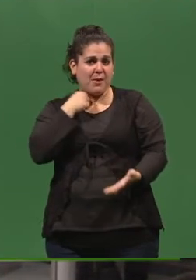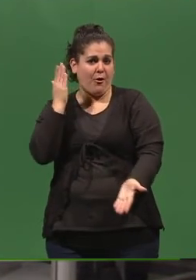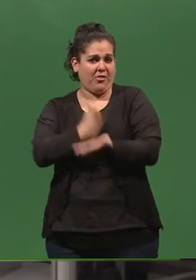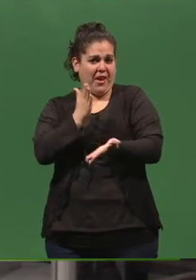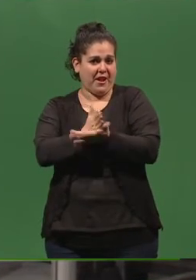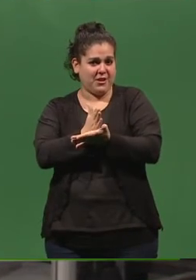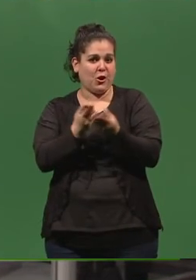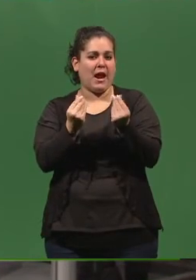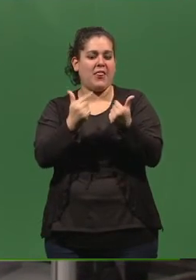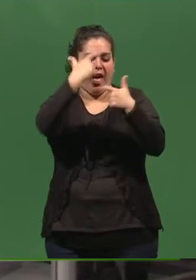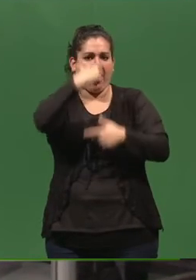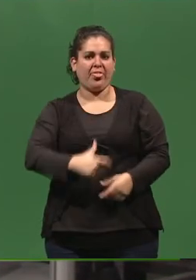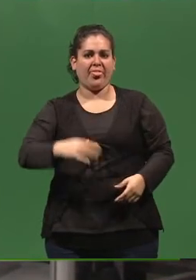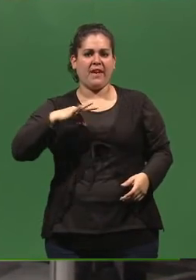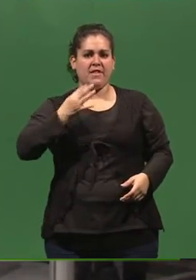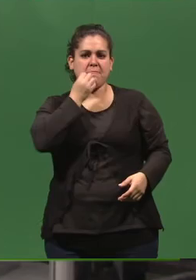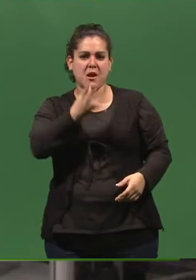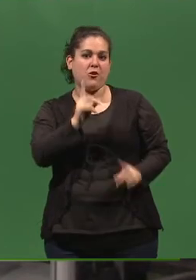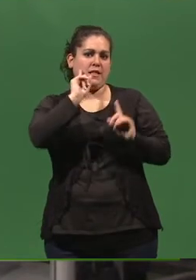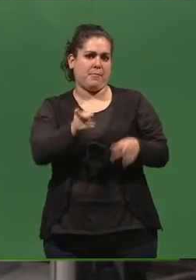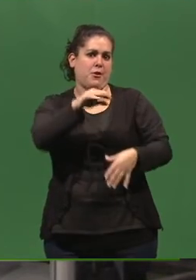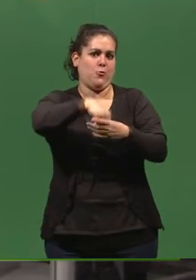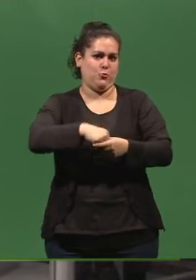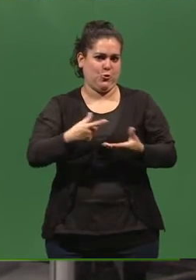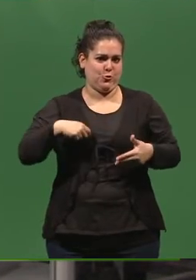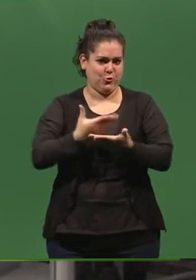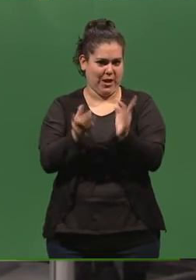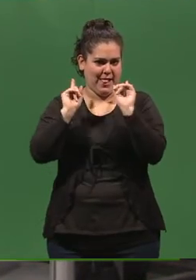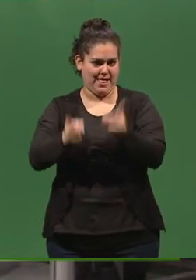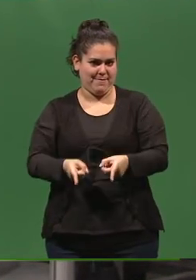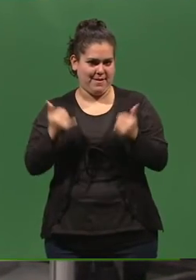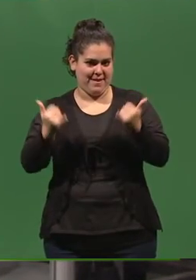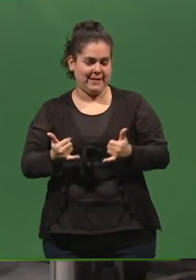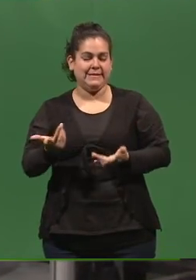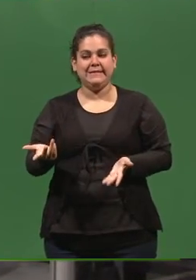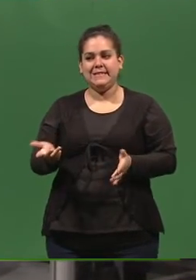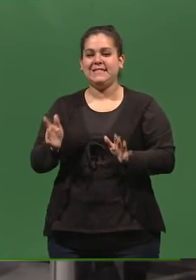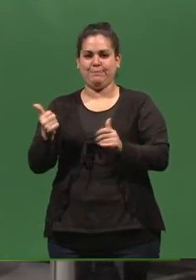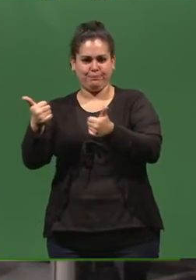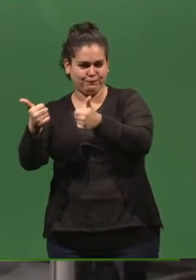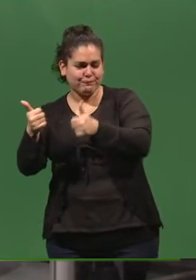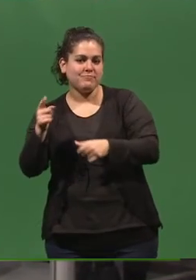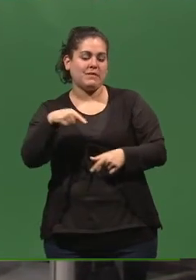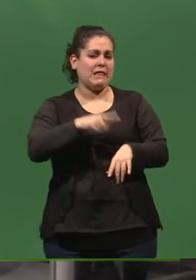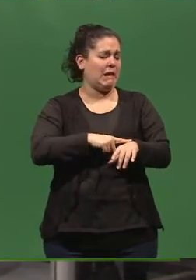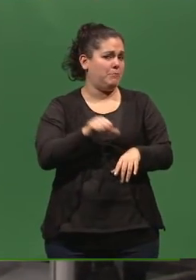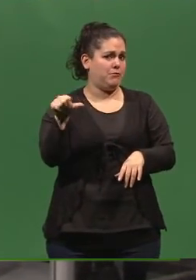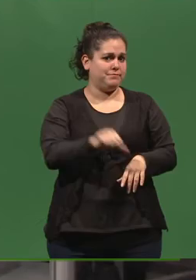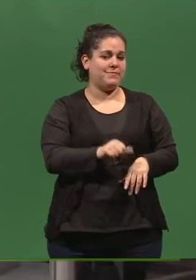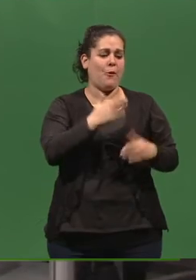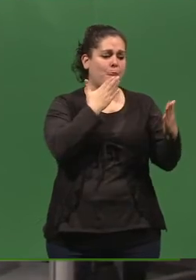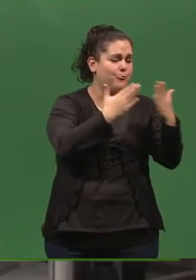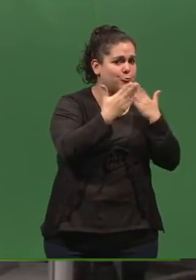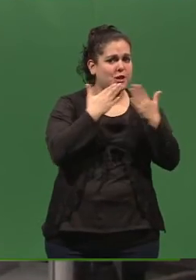da en definitiva mejor calidad de vida y mayor inclusión en términos sociales. Sí, estoy excedida en tiempo.